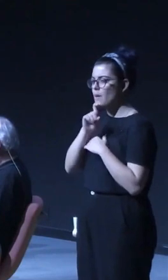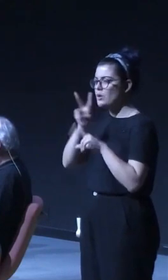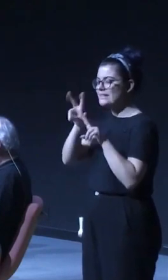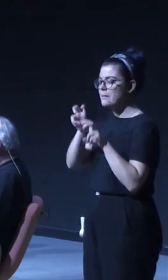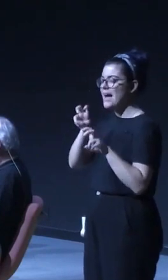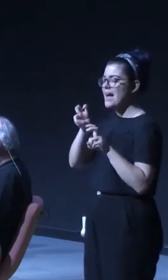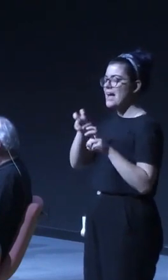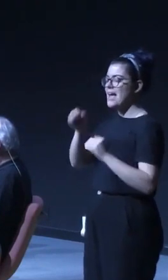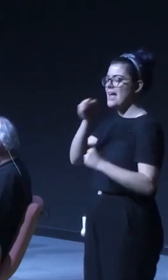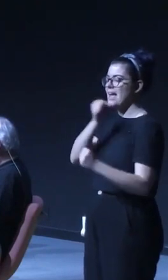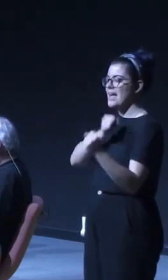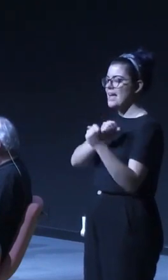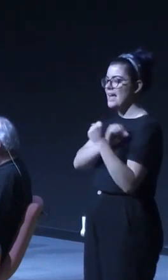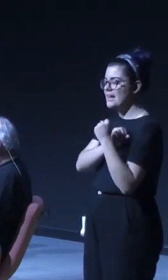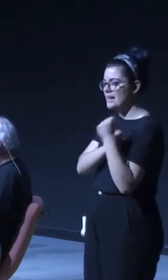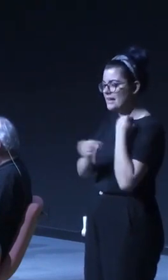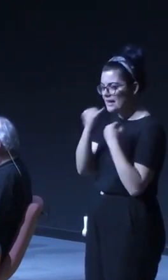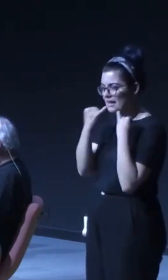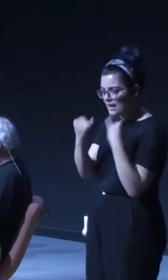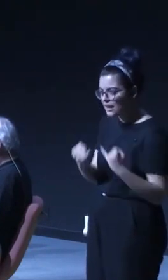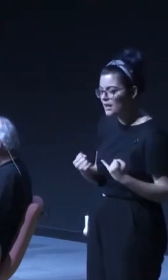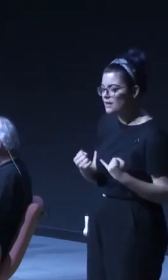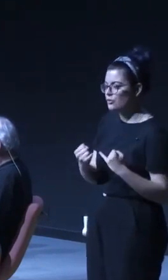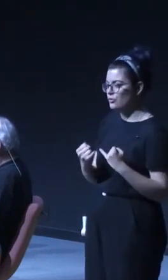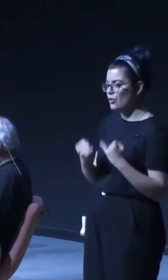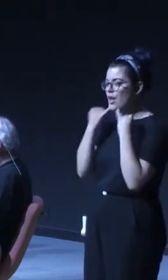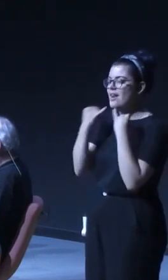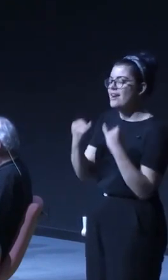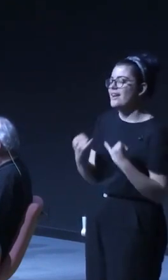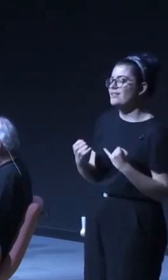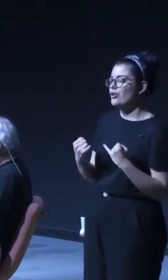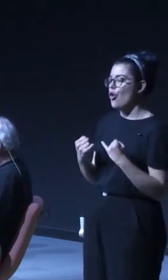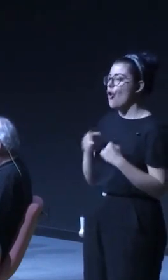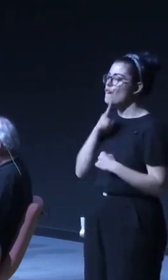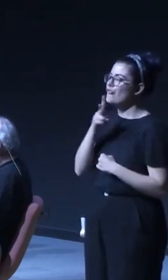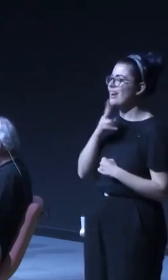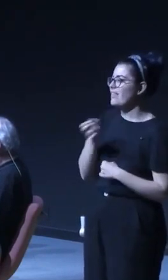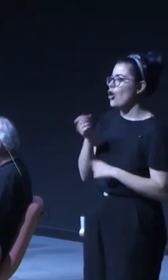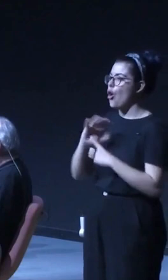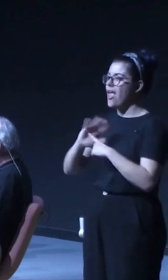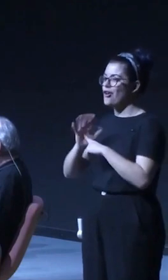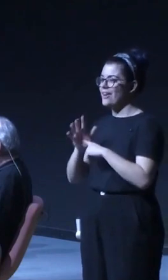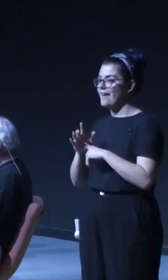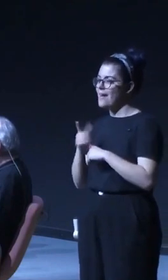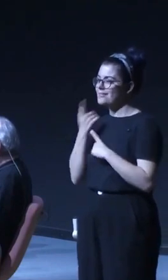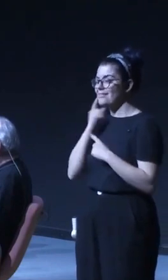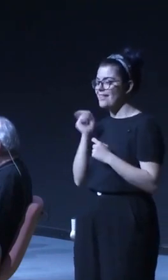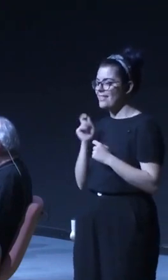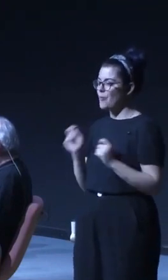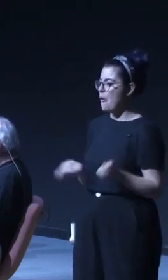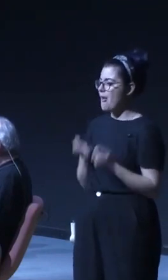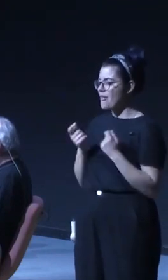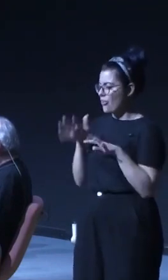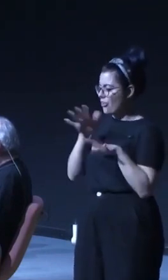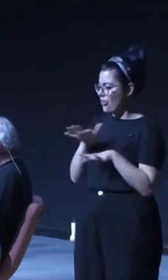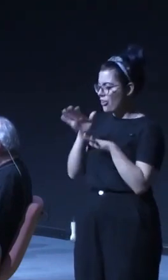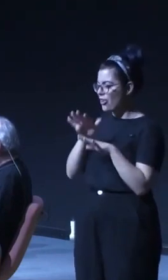energético, como nos venden la energía verde, las eólicas, ¿no? Que a través